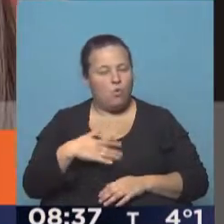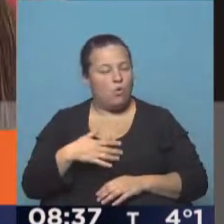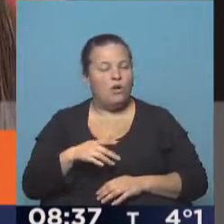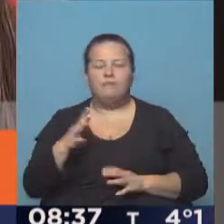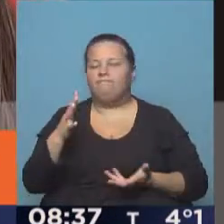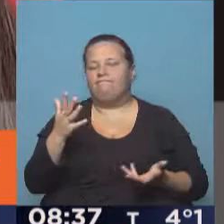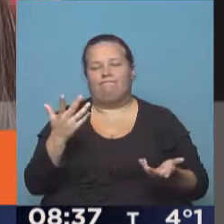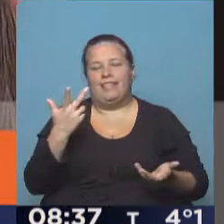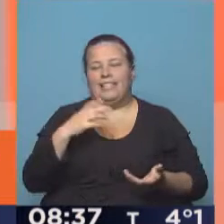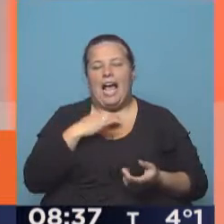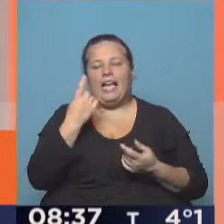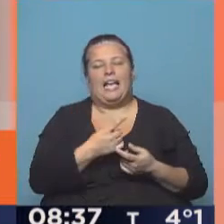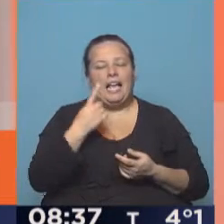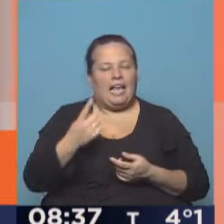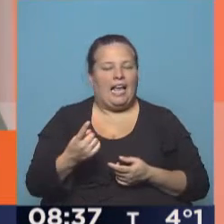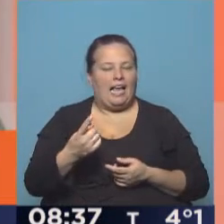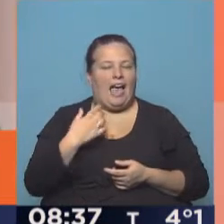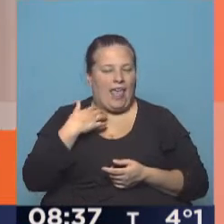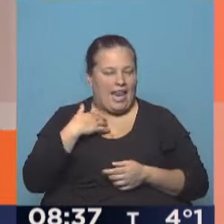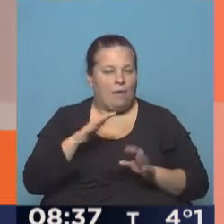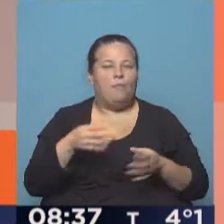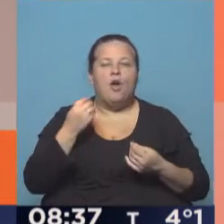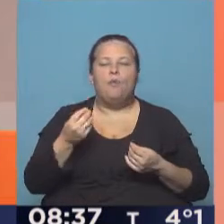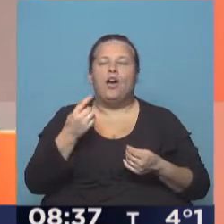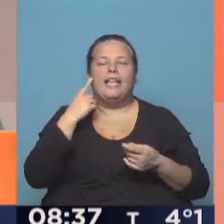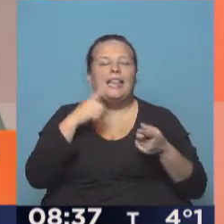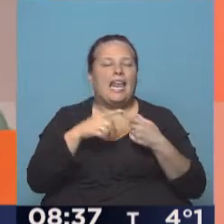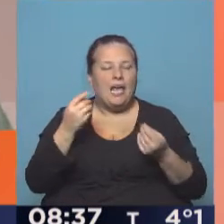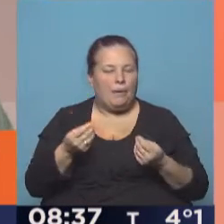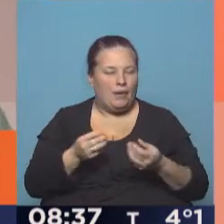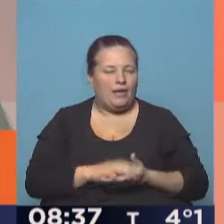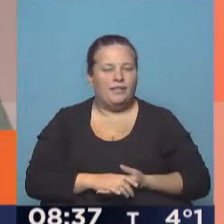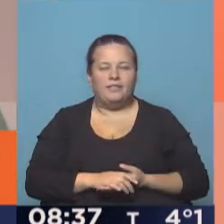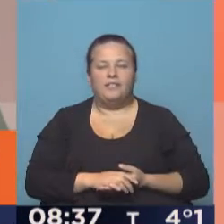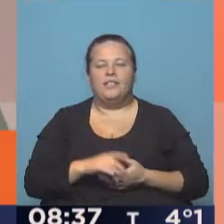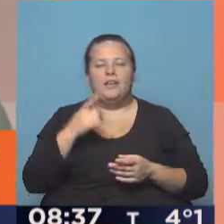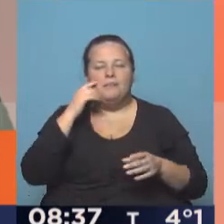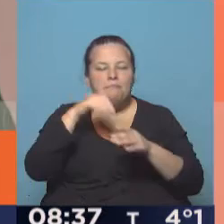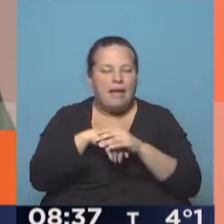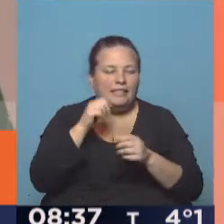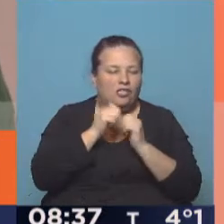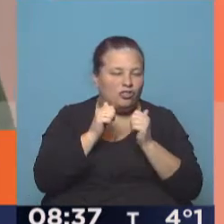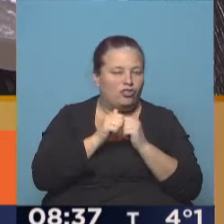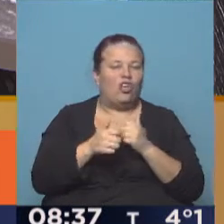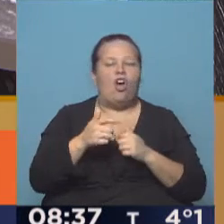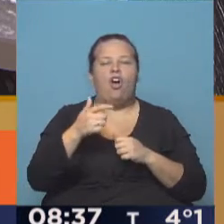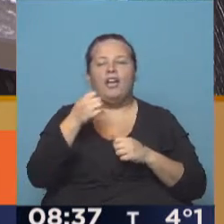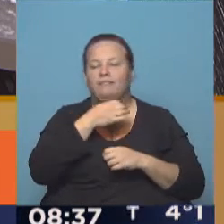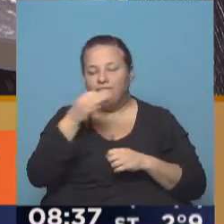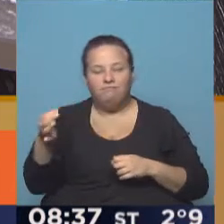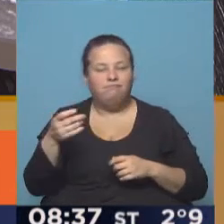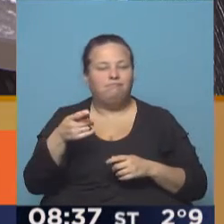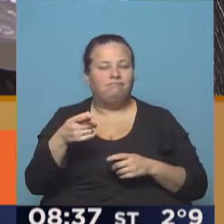más o menos lo que nos lleva cada libro, pero porque tiene que ver con un proceso también de meterse en la historia, de que se asienten